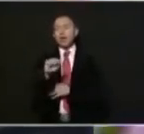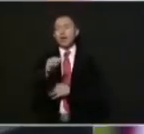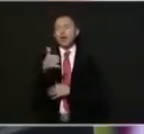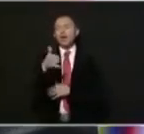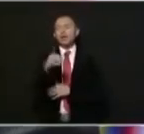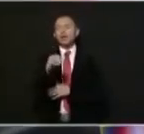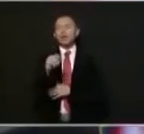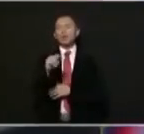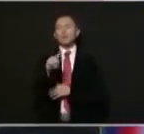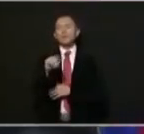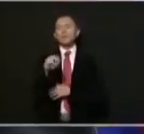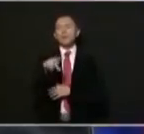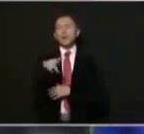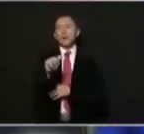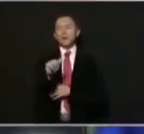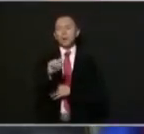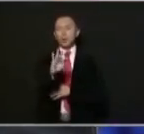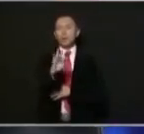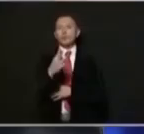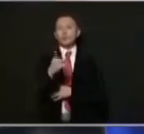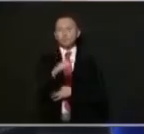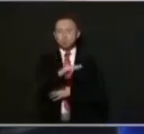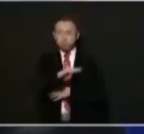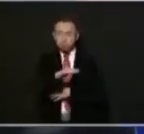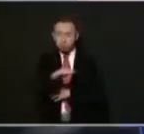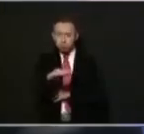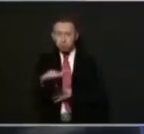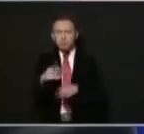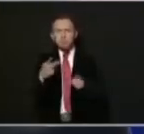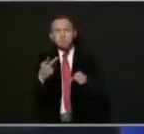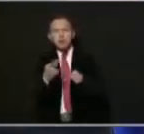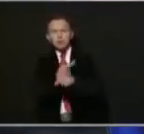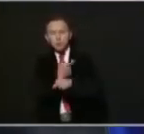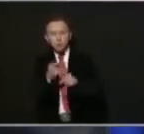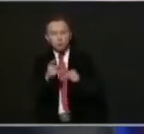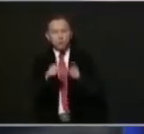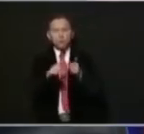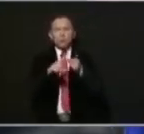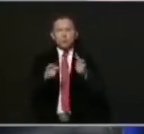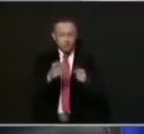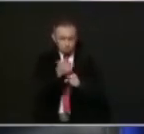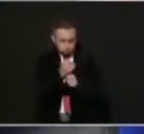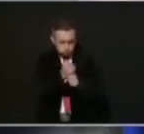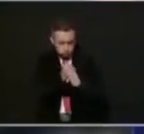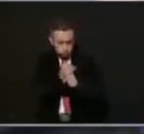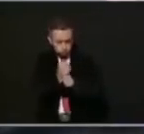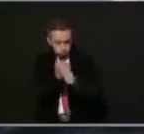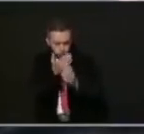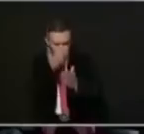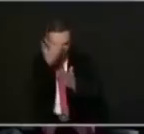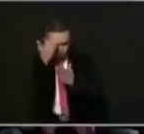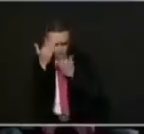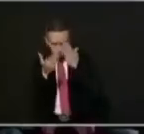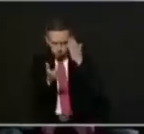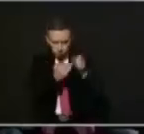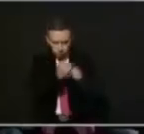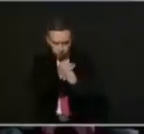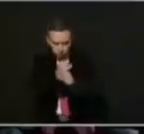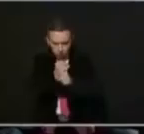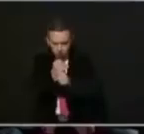Se conocerá la verdad y se castigará a los responsables.